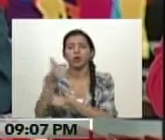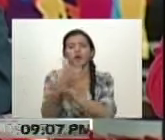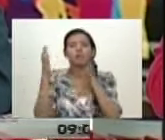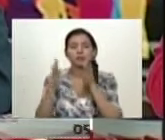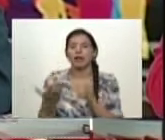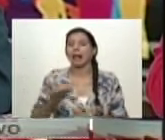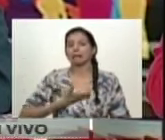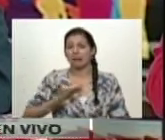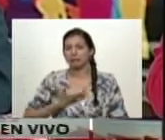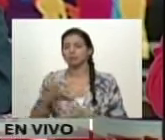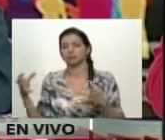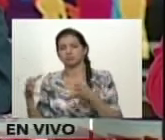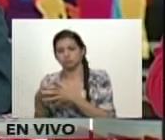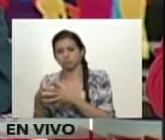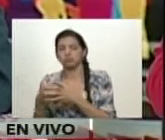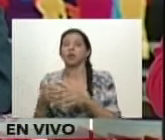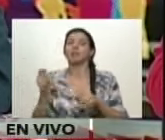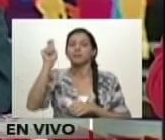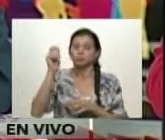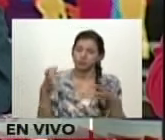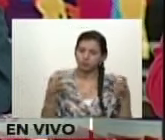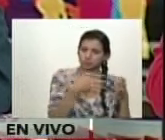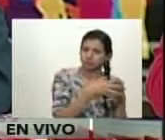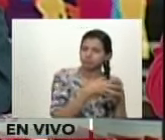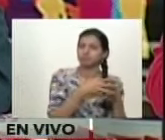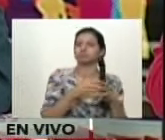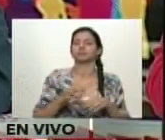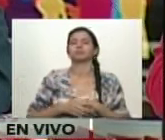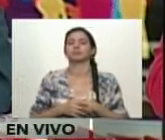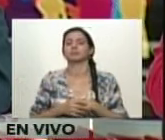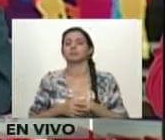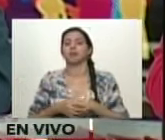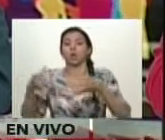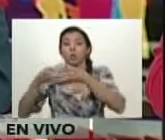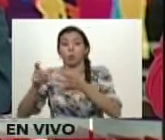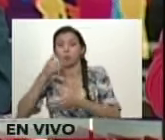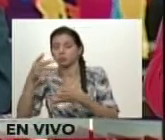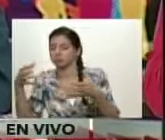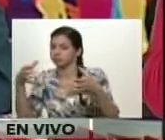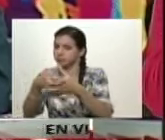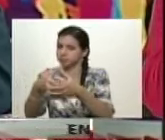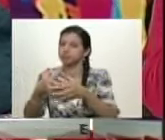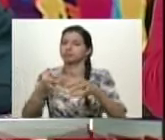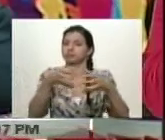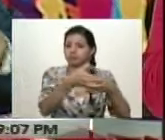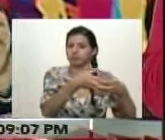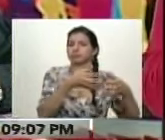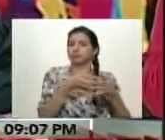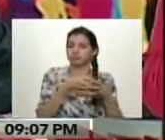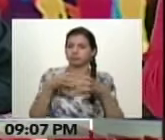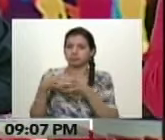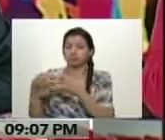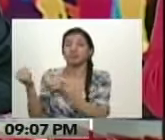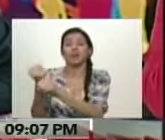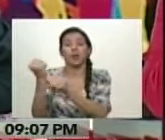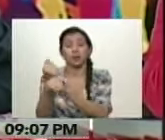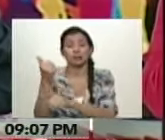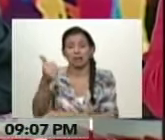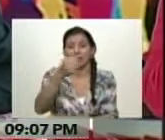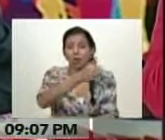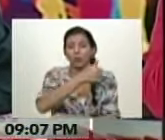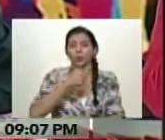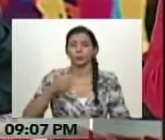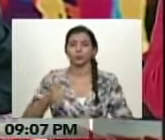alcaldes con alcaldes, diputados con diputados, partidos con partidos, y hacer un trabajo.